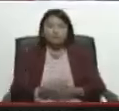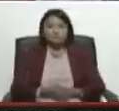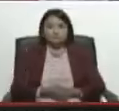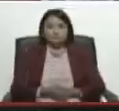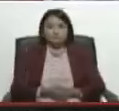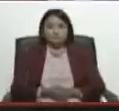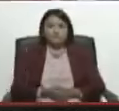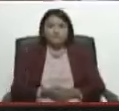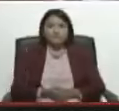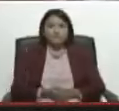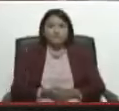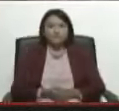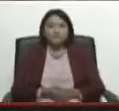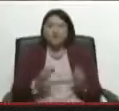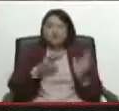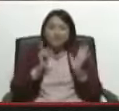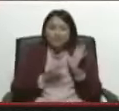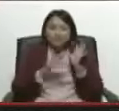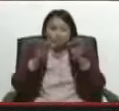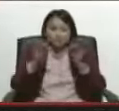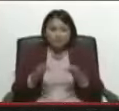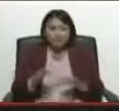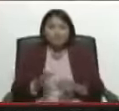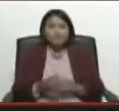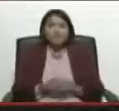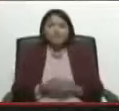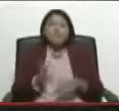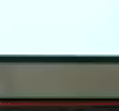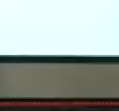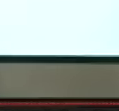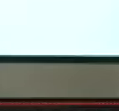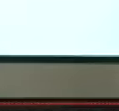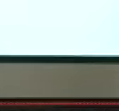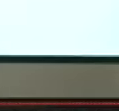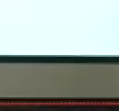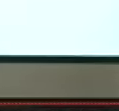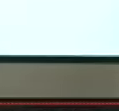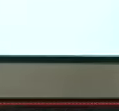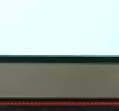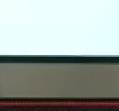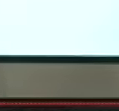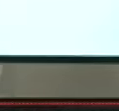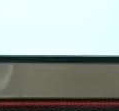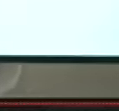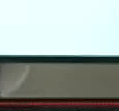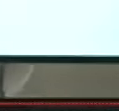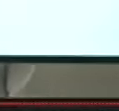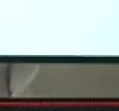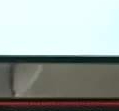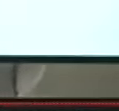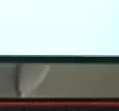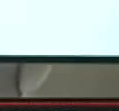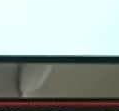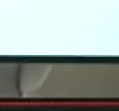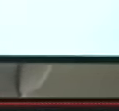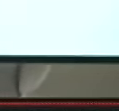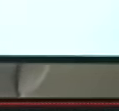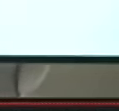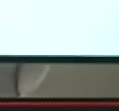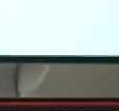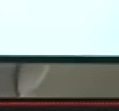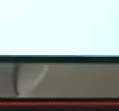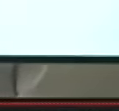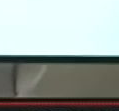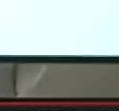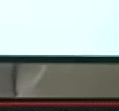en su totalidad. Gracias al trabajo que ha venido haciendo el equipo técnico y cada uno de las